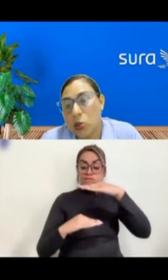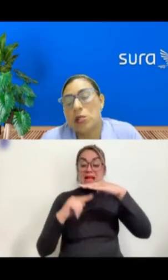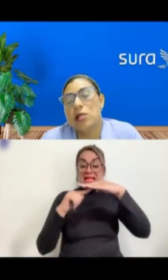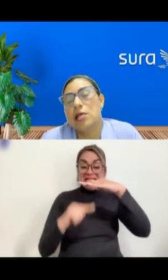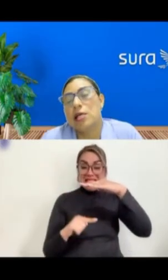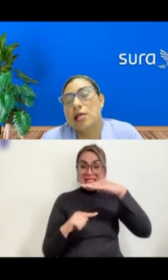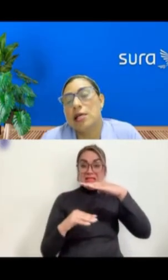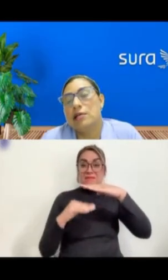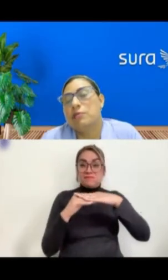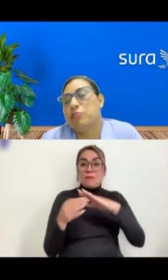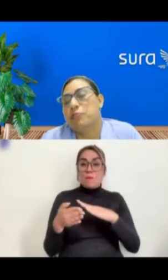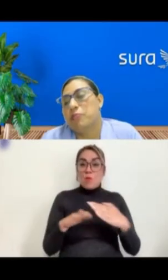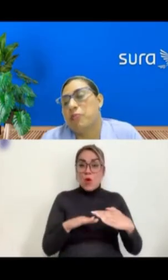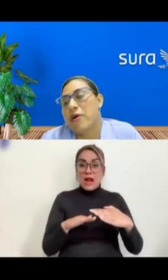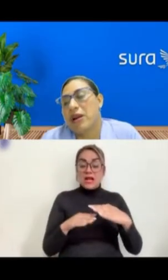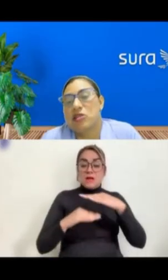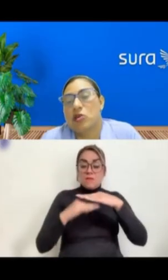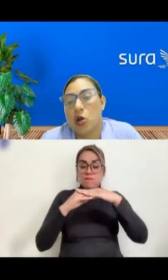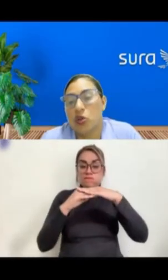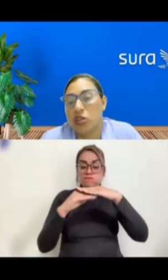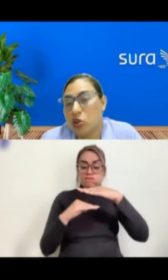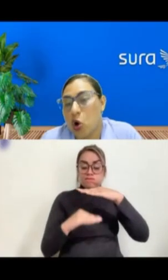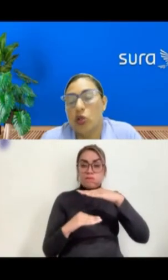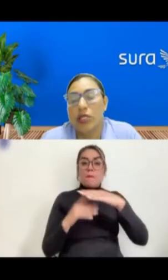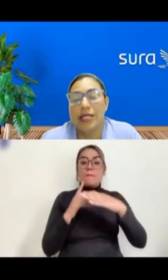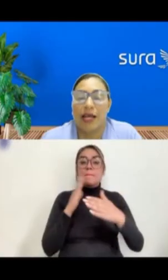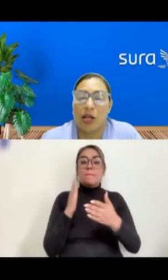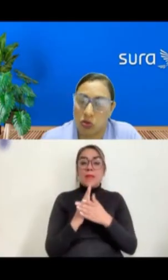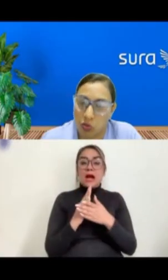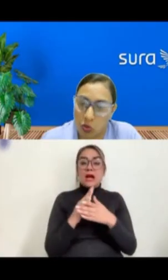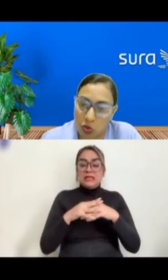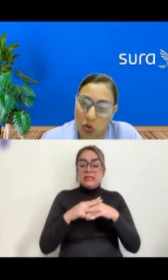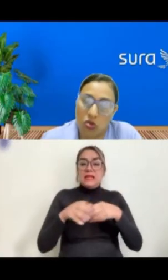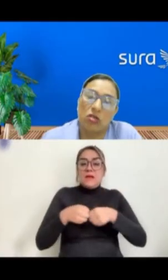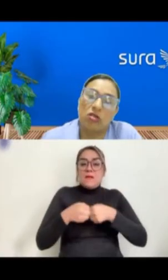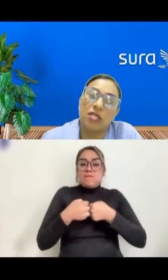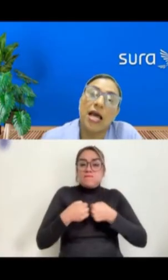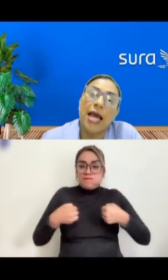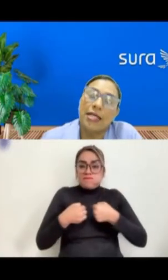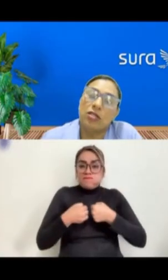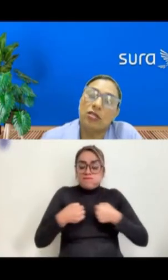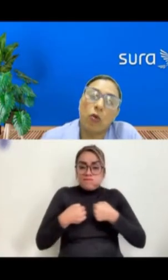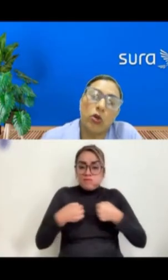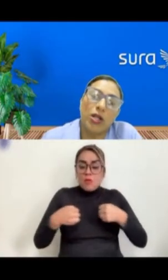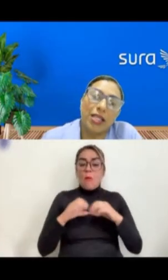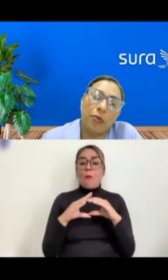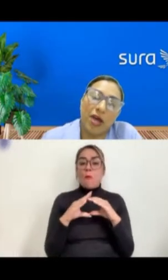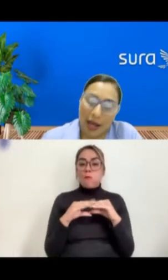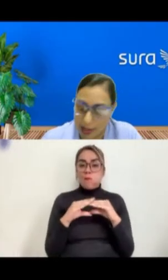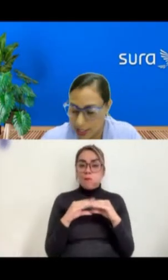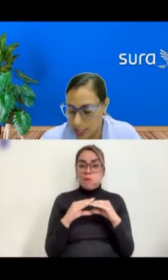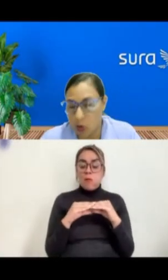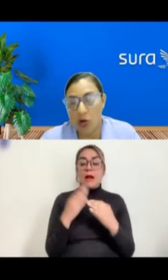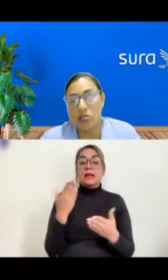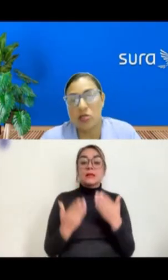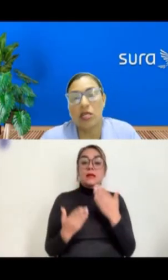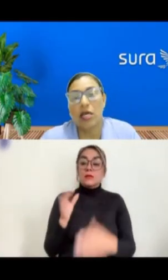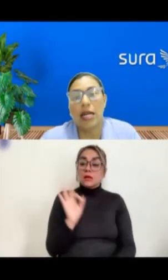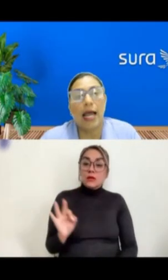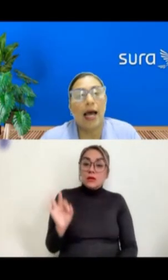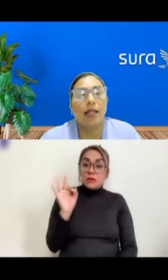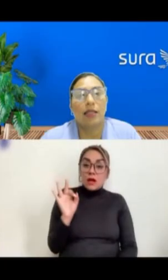han muerto, puede haber lesiones en los tendones, en los músculos. Entonces, eso es de acuerdo al tipo de agente